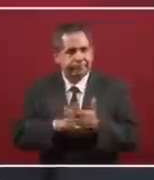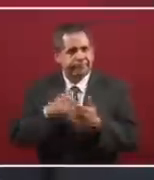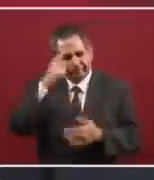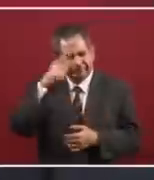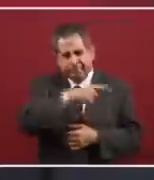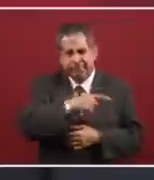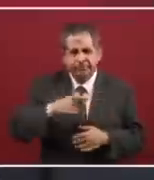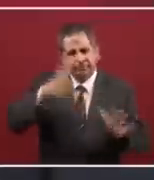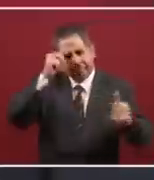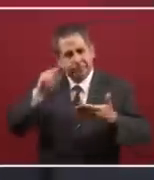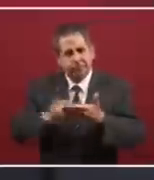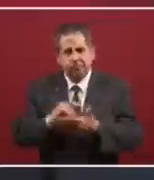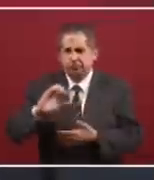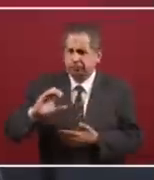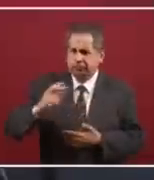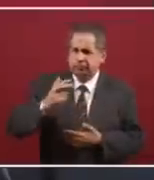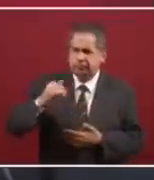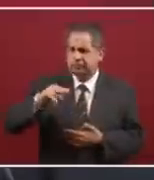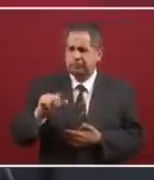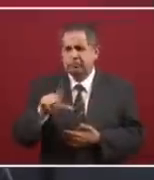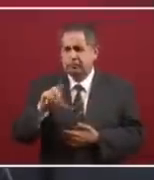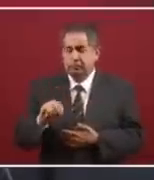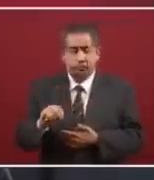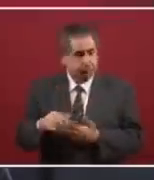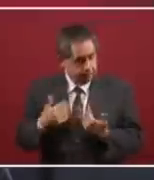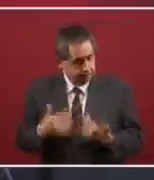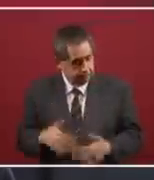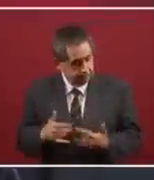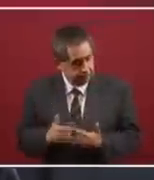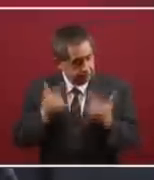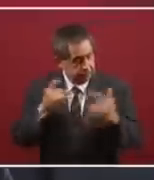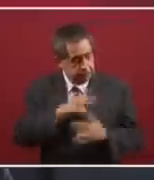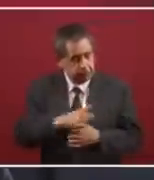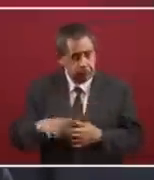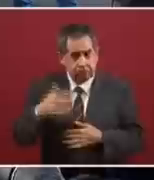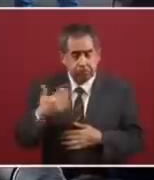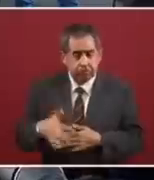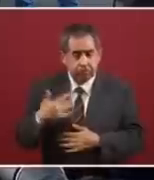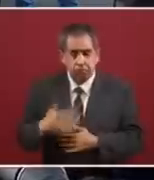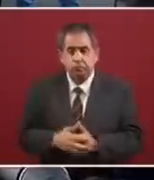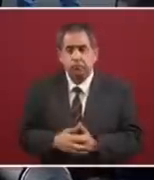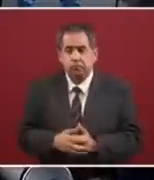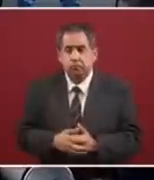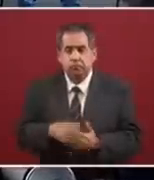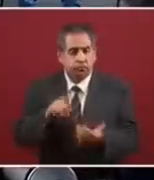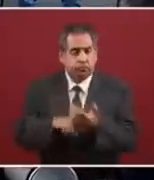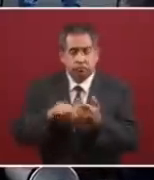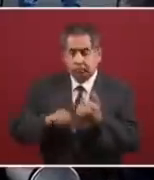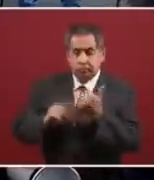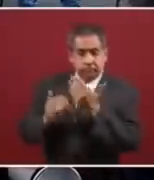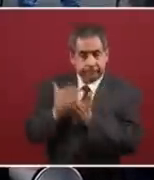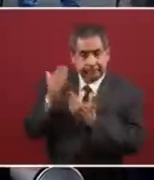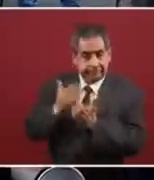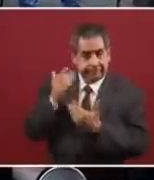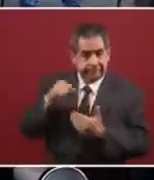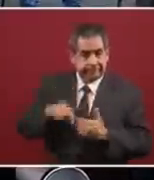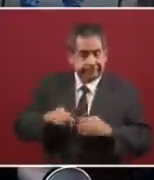por ejemplo es histórico aquí en la mañana